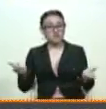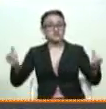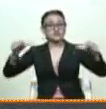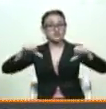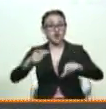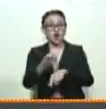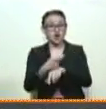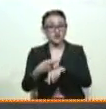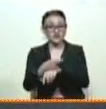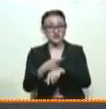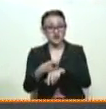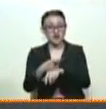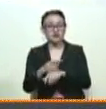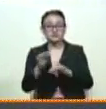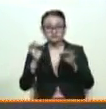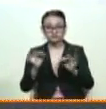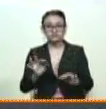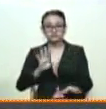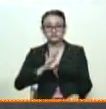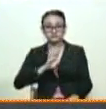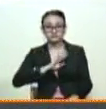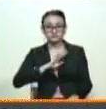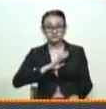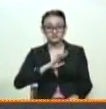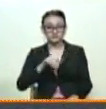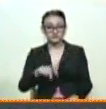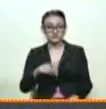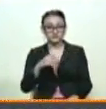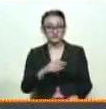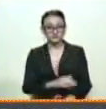al gobierno legítimamente constituido.